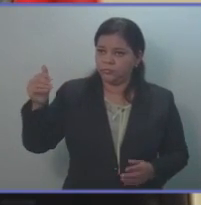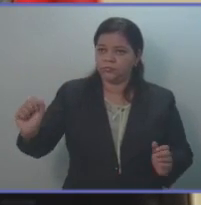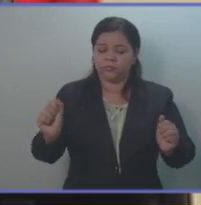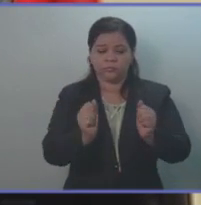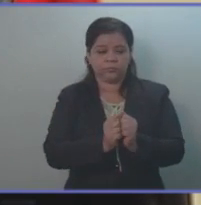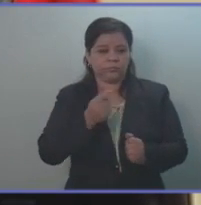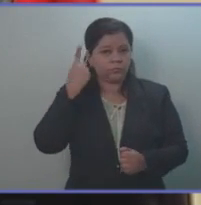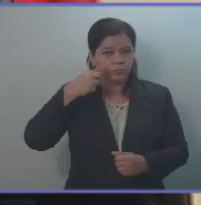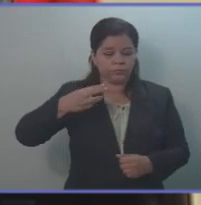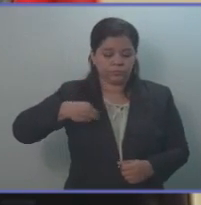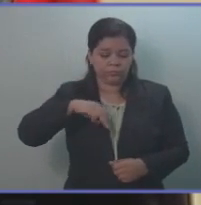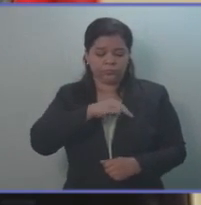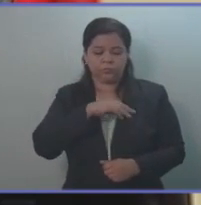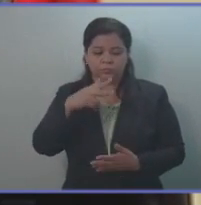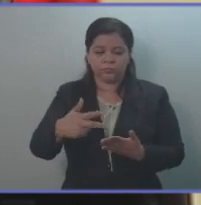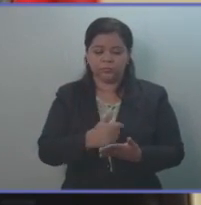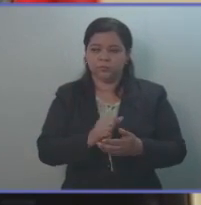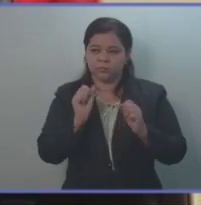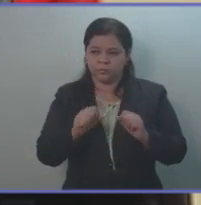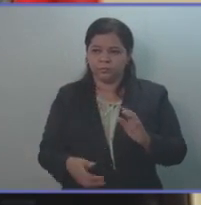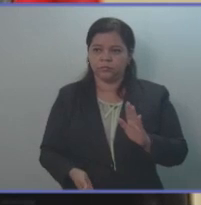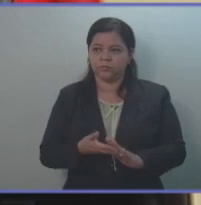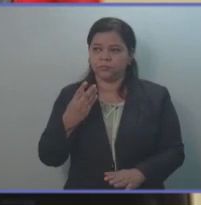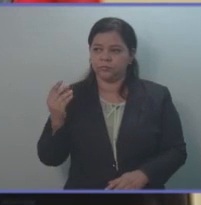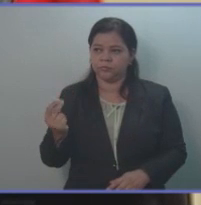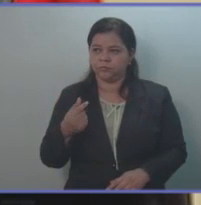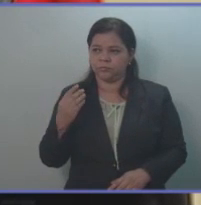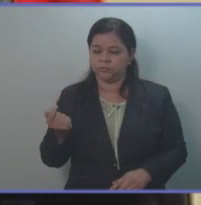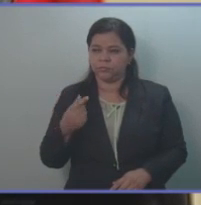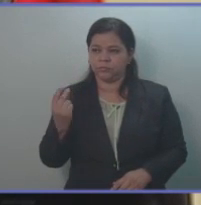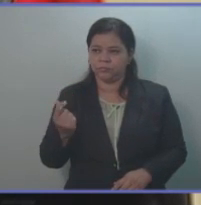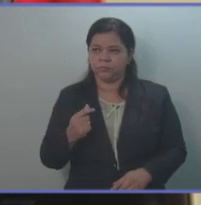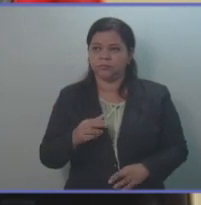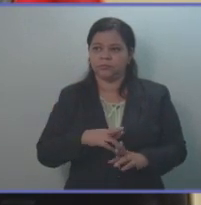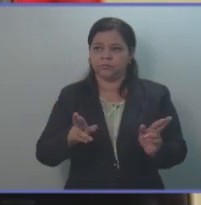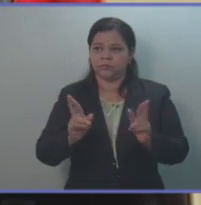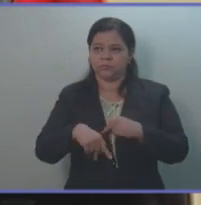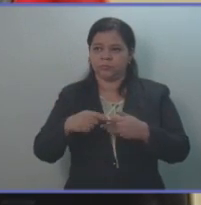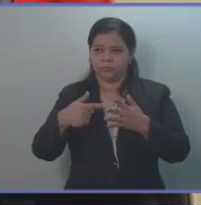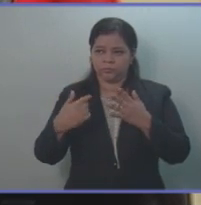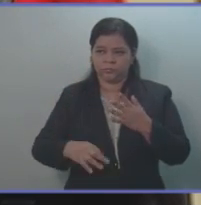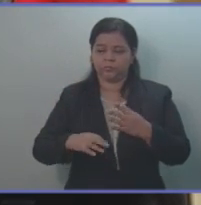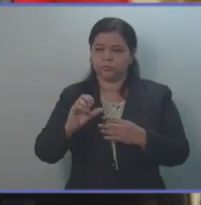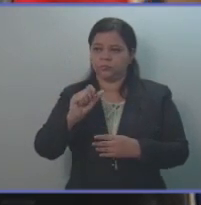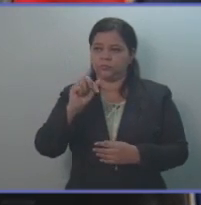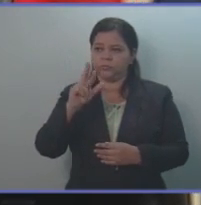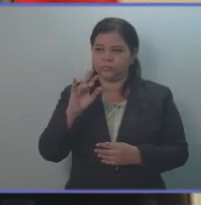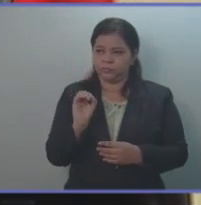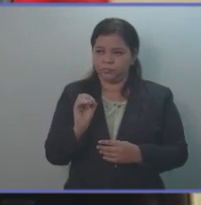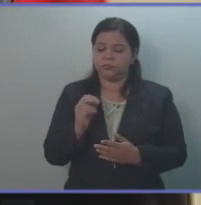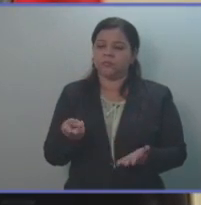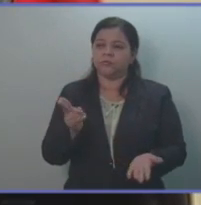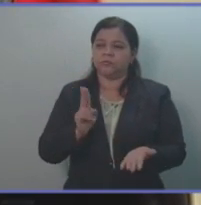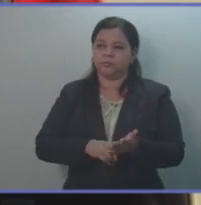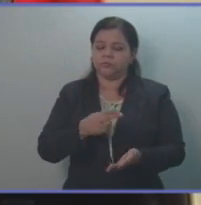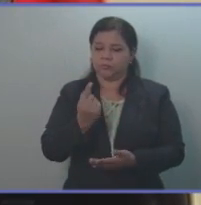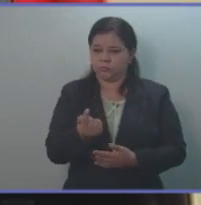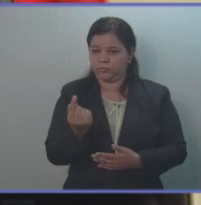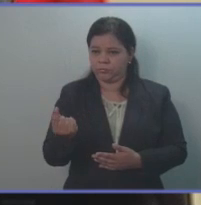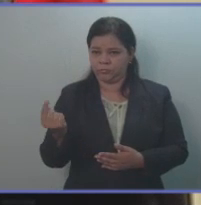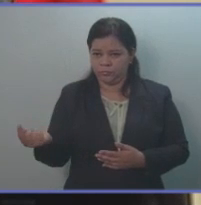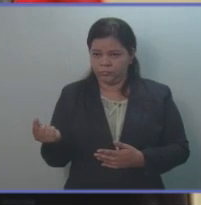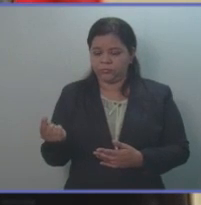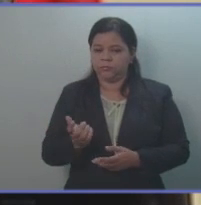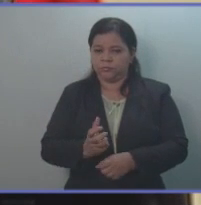Hacienda realicen a la brevedad posible una reforma a la ley de salarios en el ramo de educación para crear las plazas necesarias